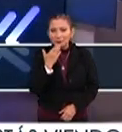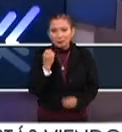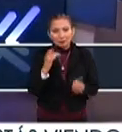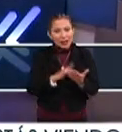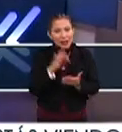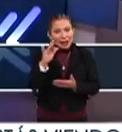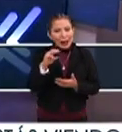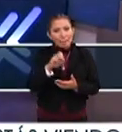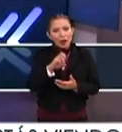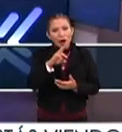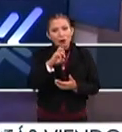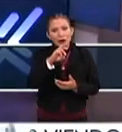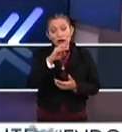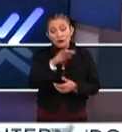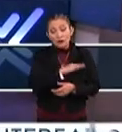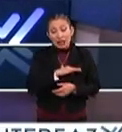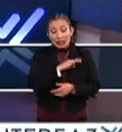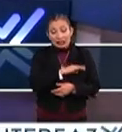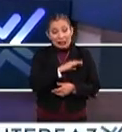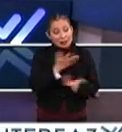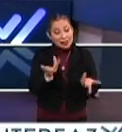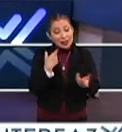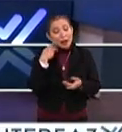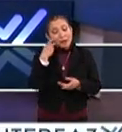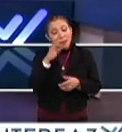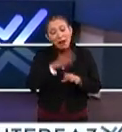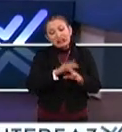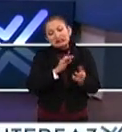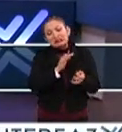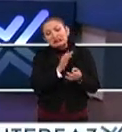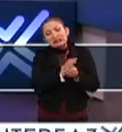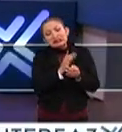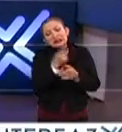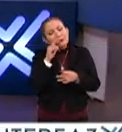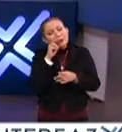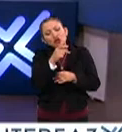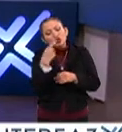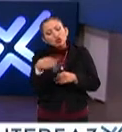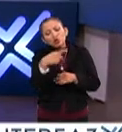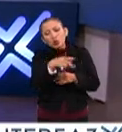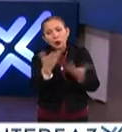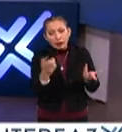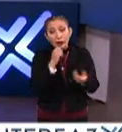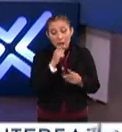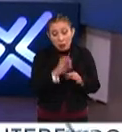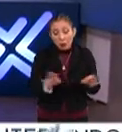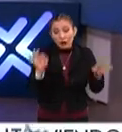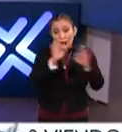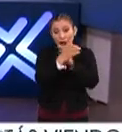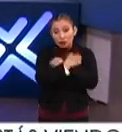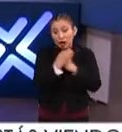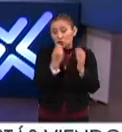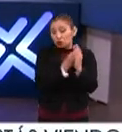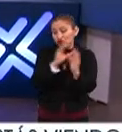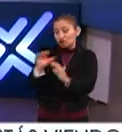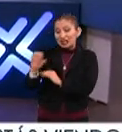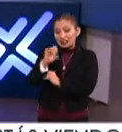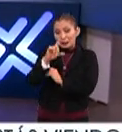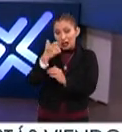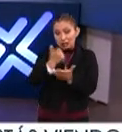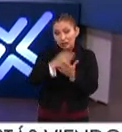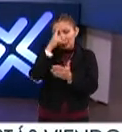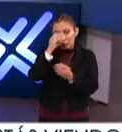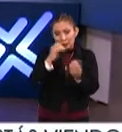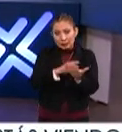Pues muchísimas gracias, Mauricio, felicidades, y pues estaremos muy de cerca revisando todo esto que también es relevante en la educación cívica en la Ciudad de